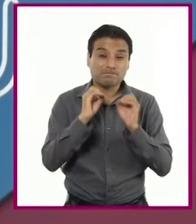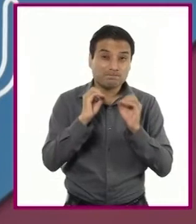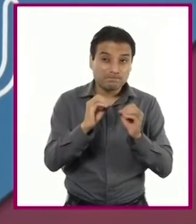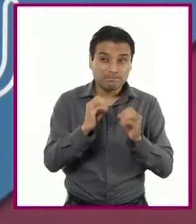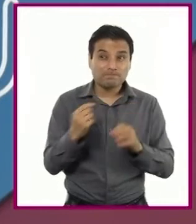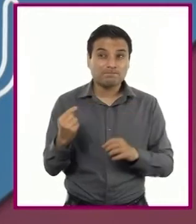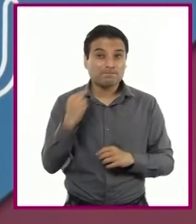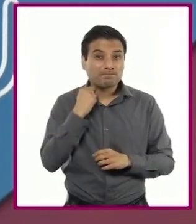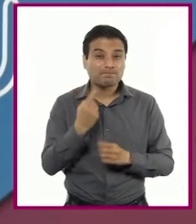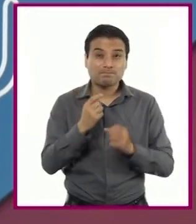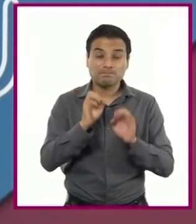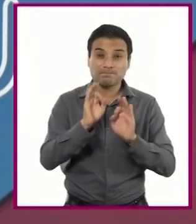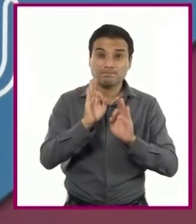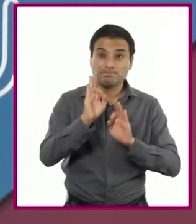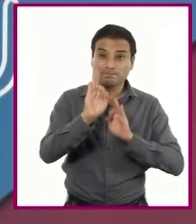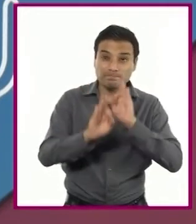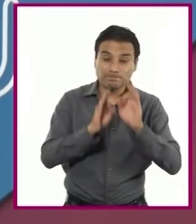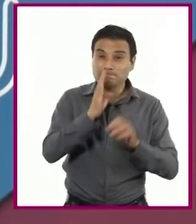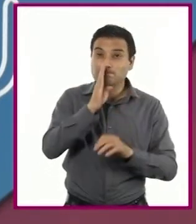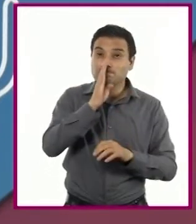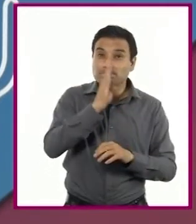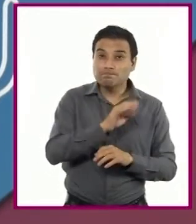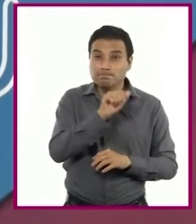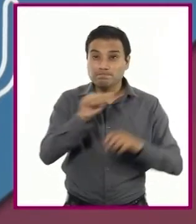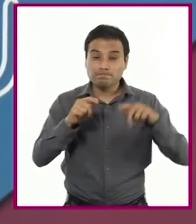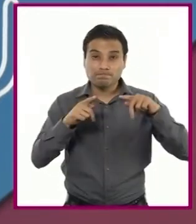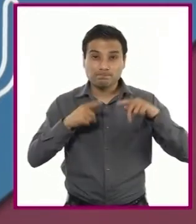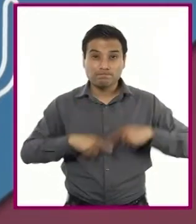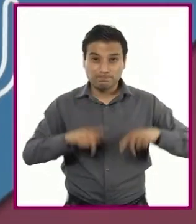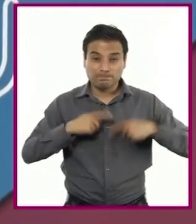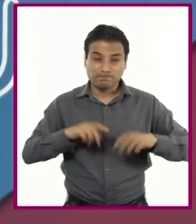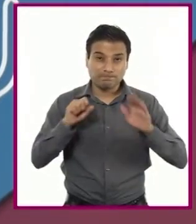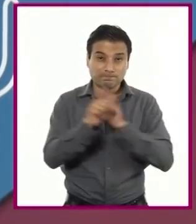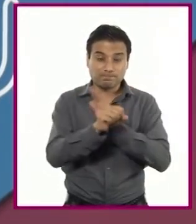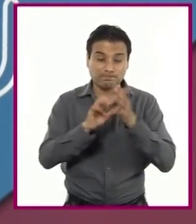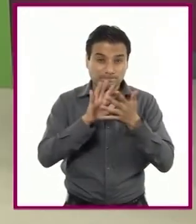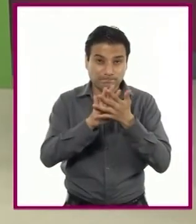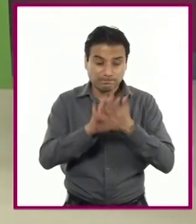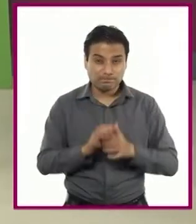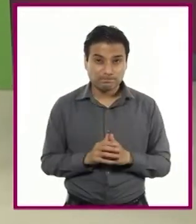o malos tratos a prisioneros de guerra y agresión.